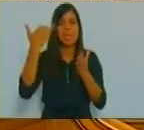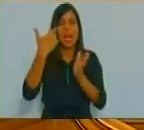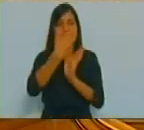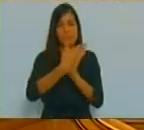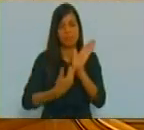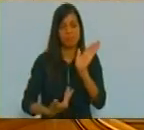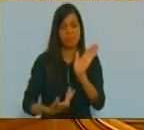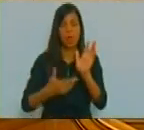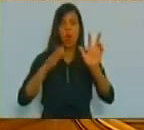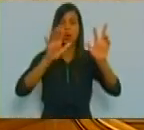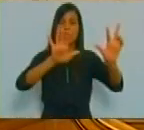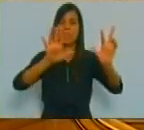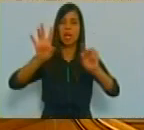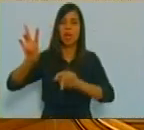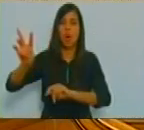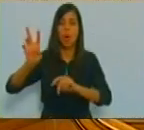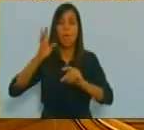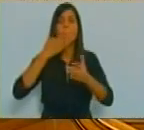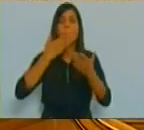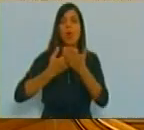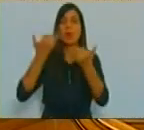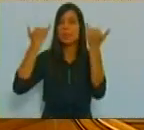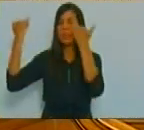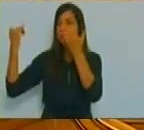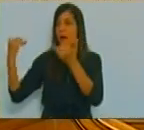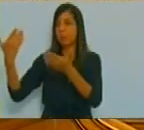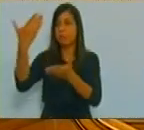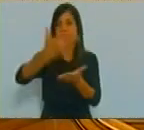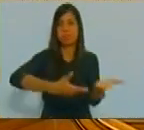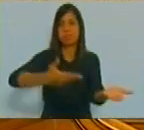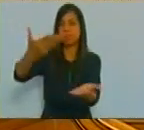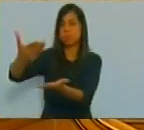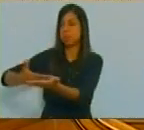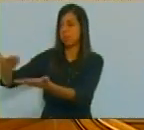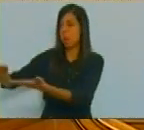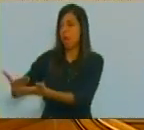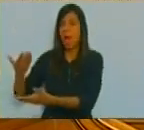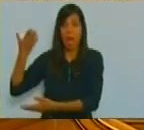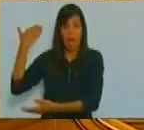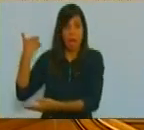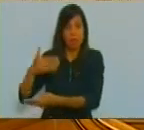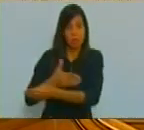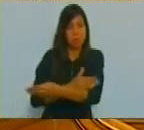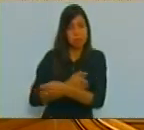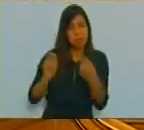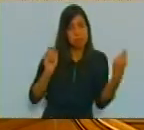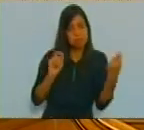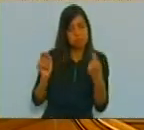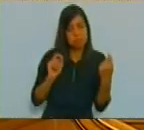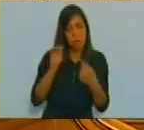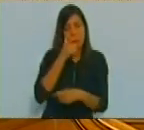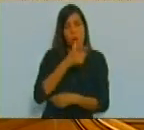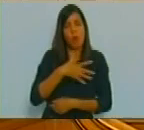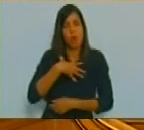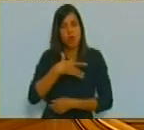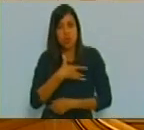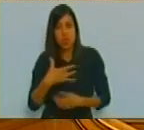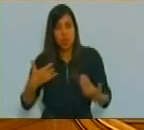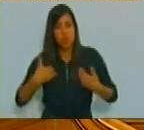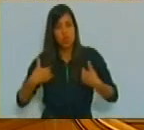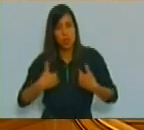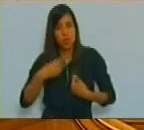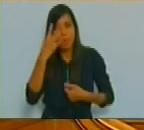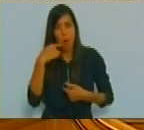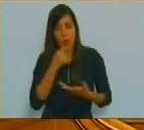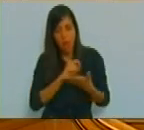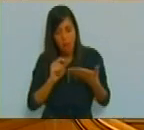las 82 propuestas recogidas producto de los debates del pueblo venezolano y sus angustias nosotros las trabajaremos en